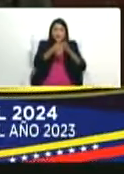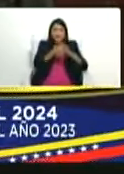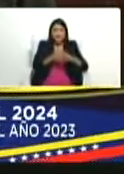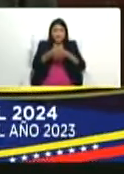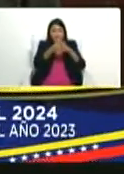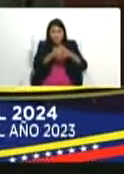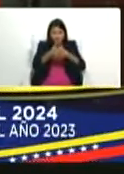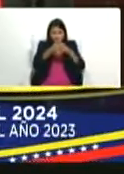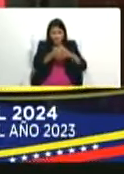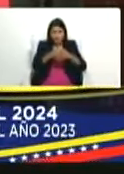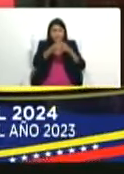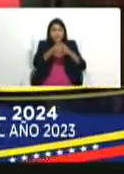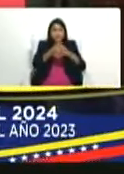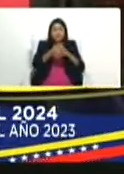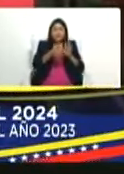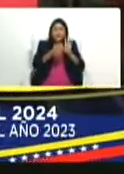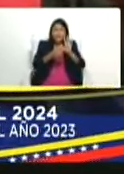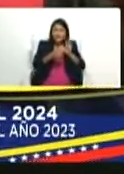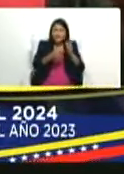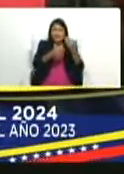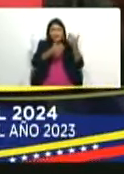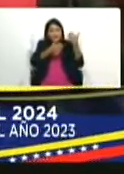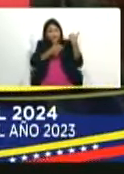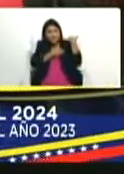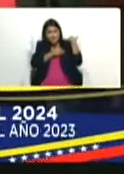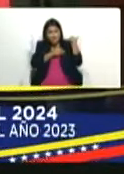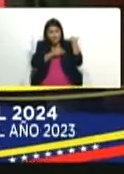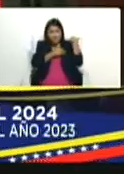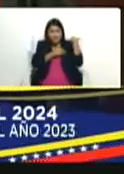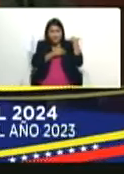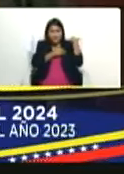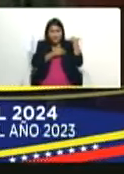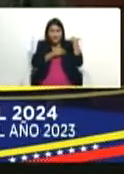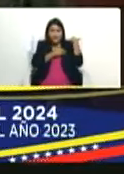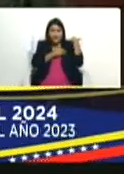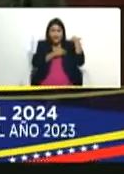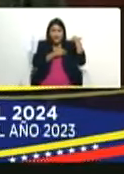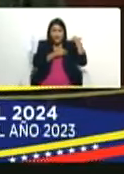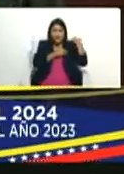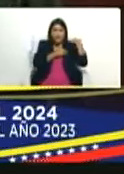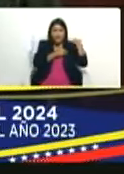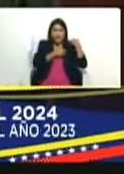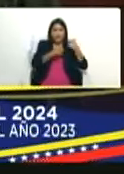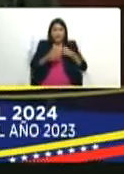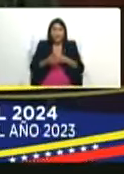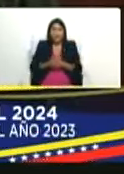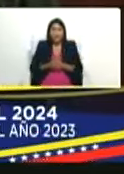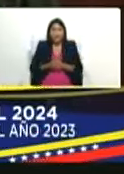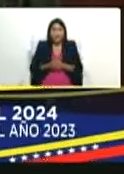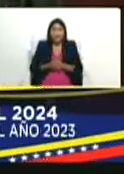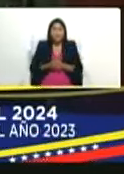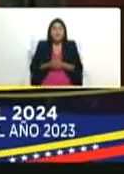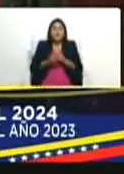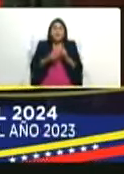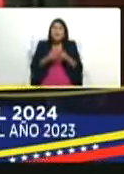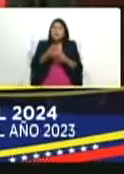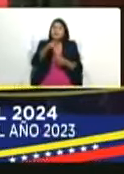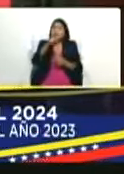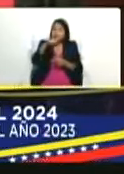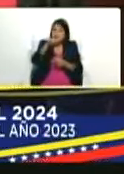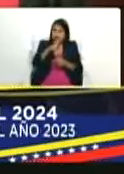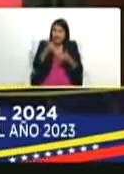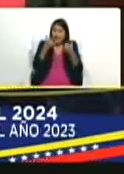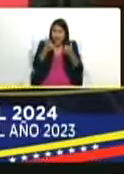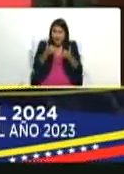y desea apoderarse de América Latina. Ha utilizado y aún se sirve